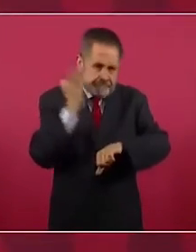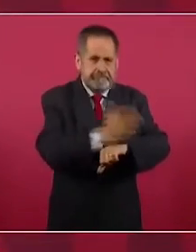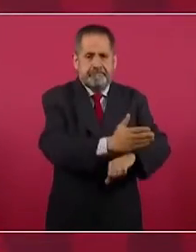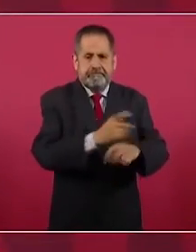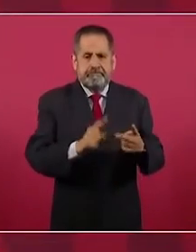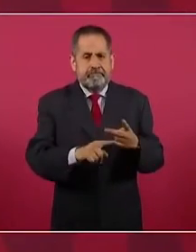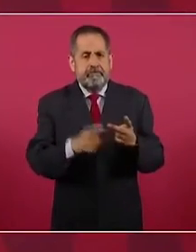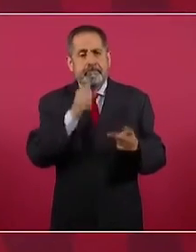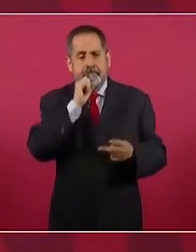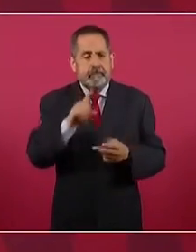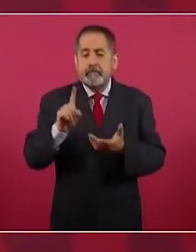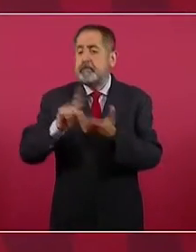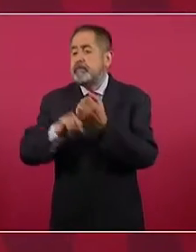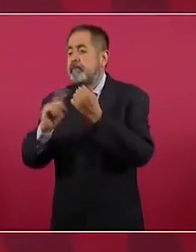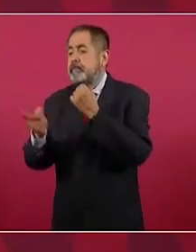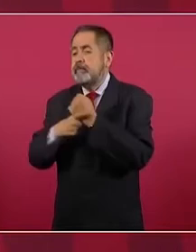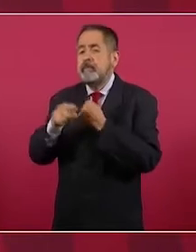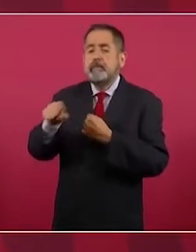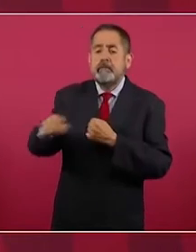atender las causas.